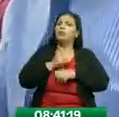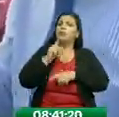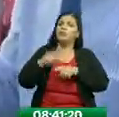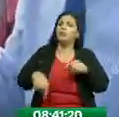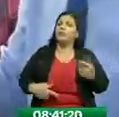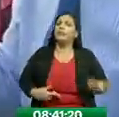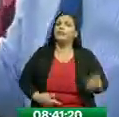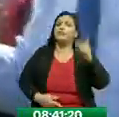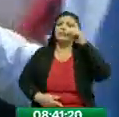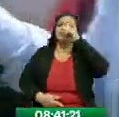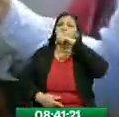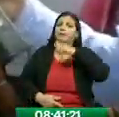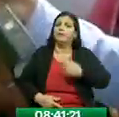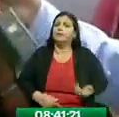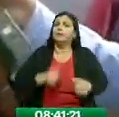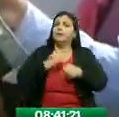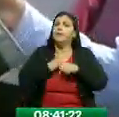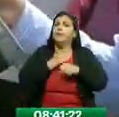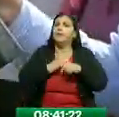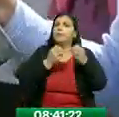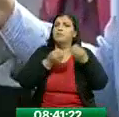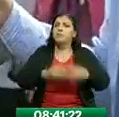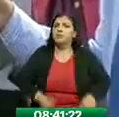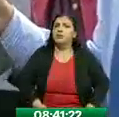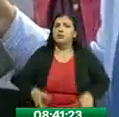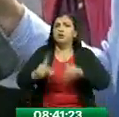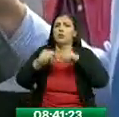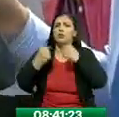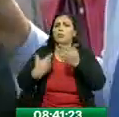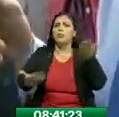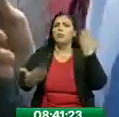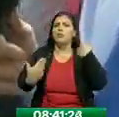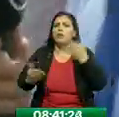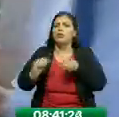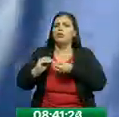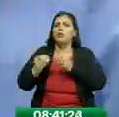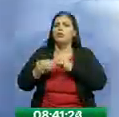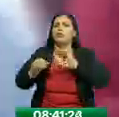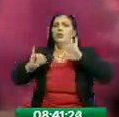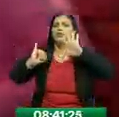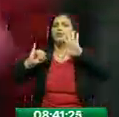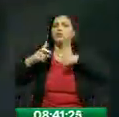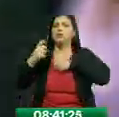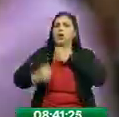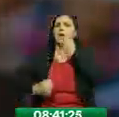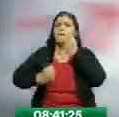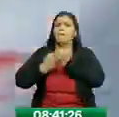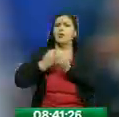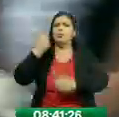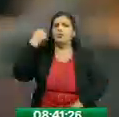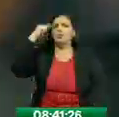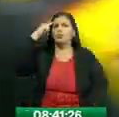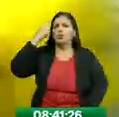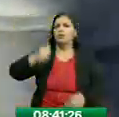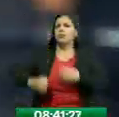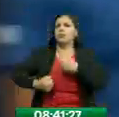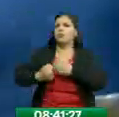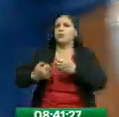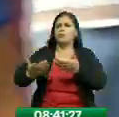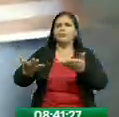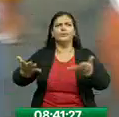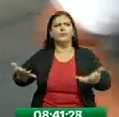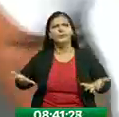Y esto demuestra que los socialcristianos están apoyando la alza de gasolina. Gracias, caballero. Respetamos su opinión, su punto de vista.